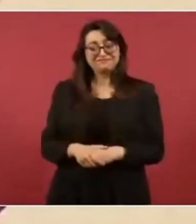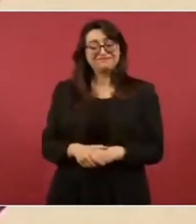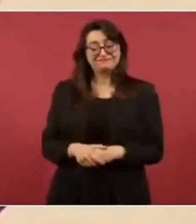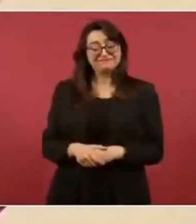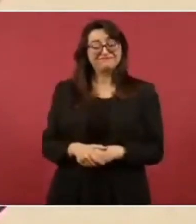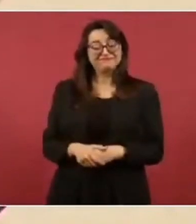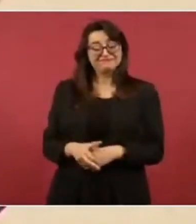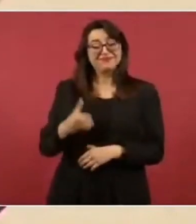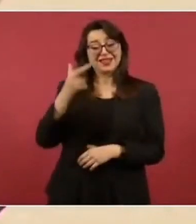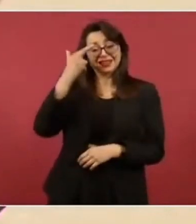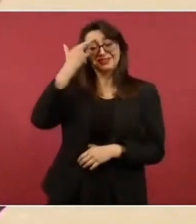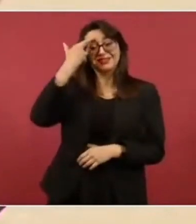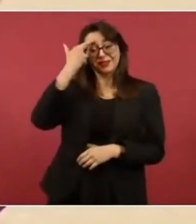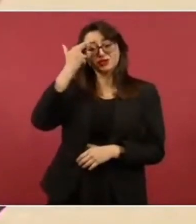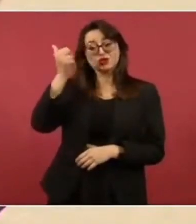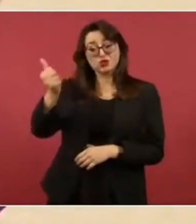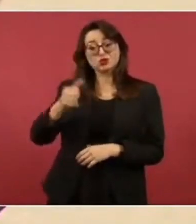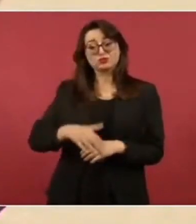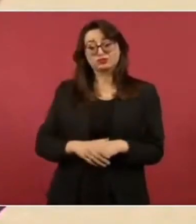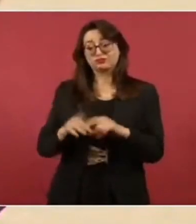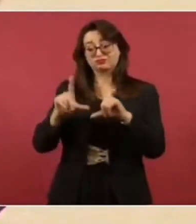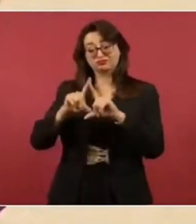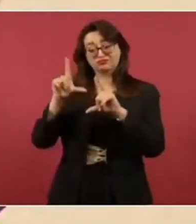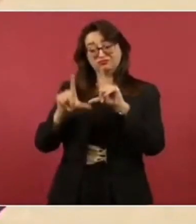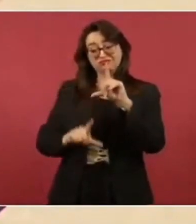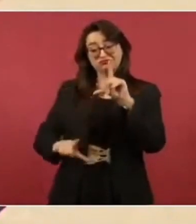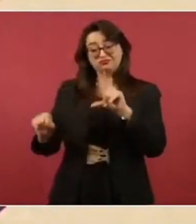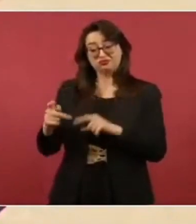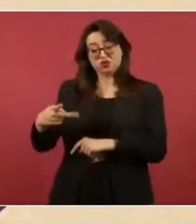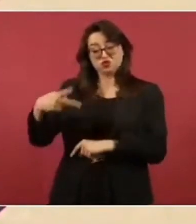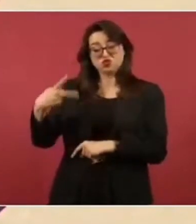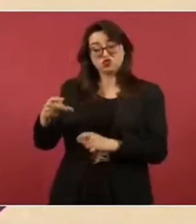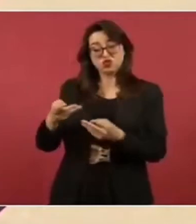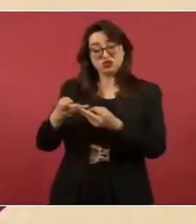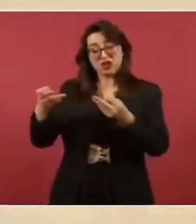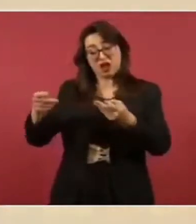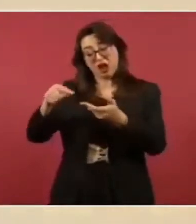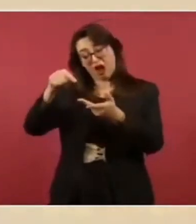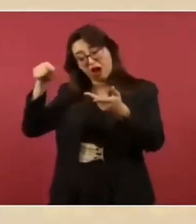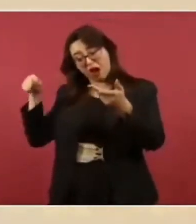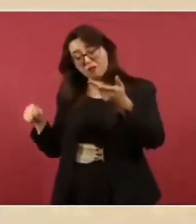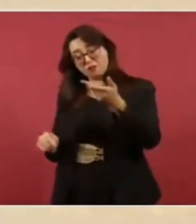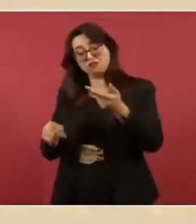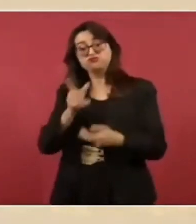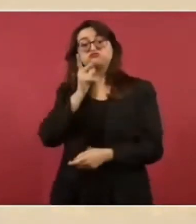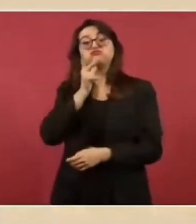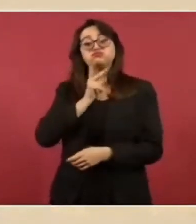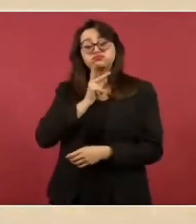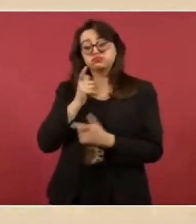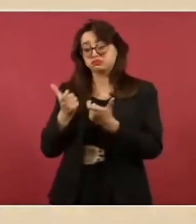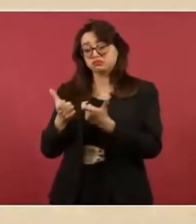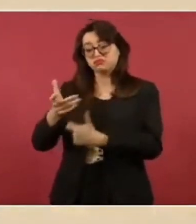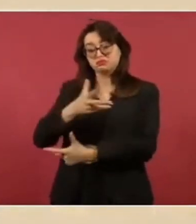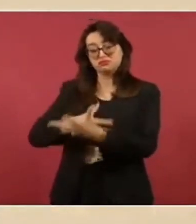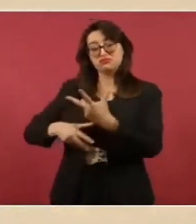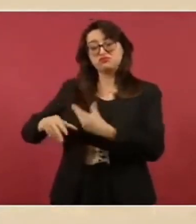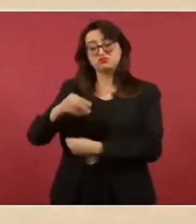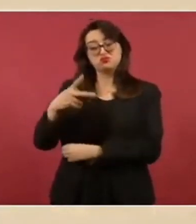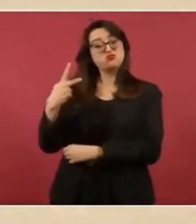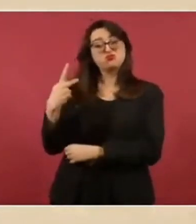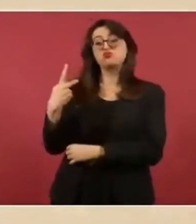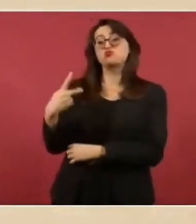promover que la riqueza del subsuelo se convirtiera en parte de la economía